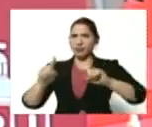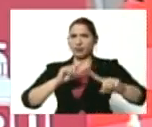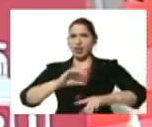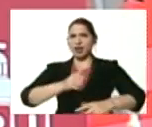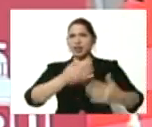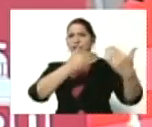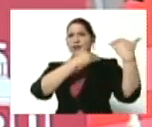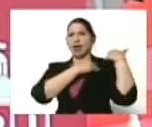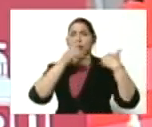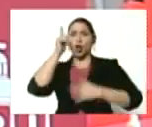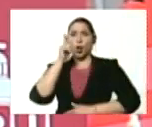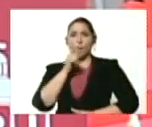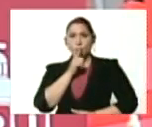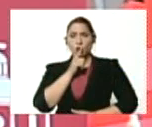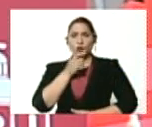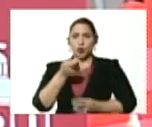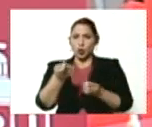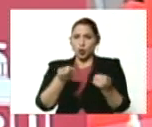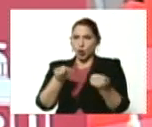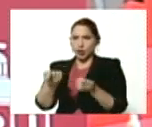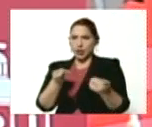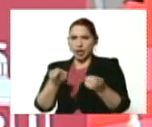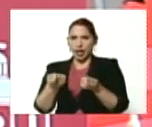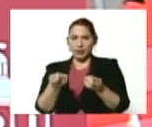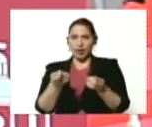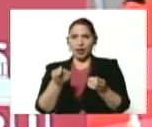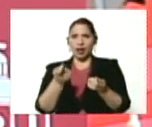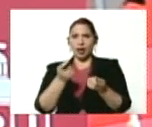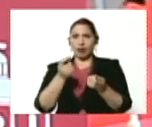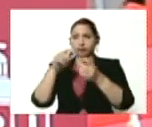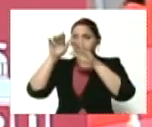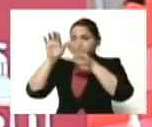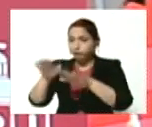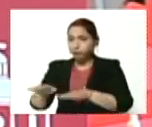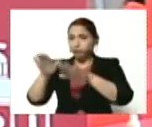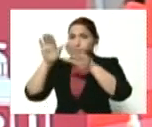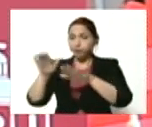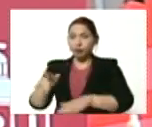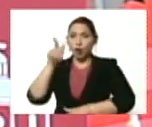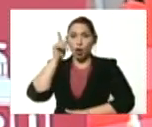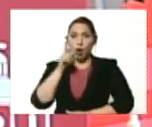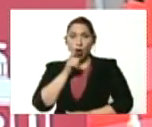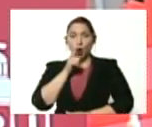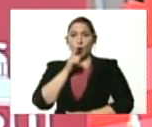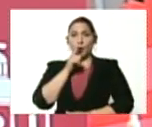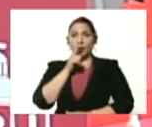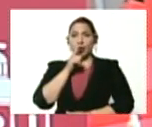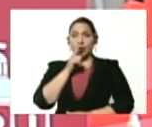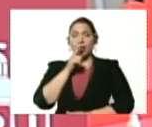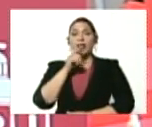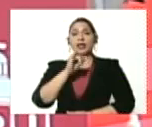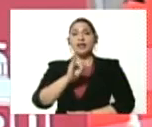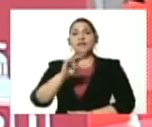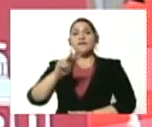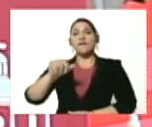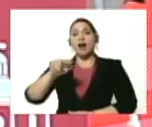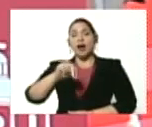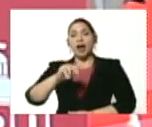López, coordinada a las órdenes de López por Iván Simonovic, con